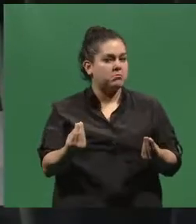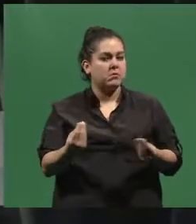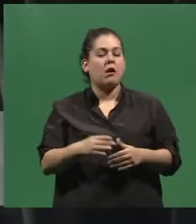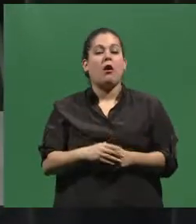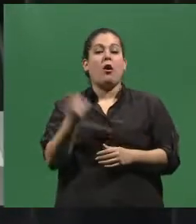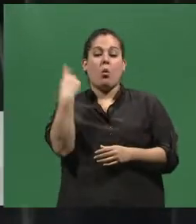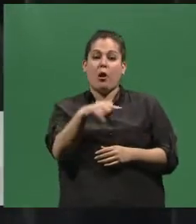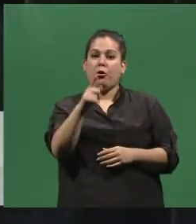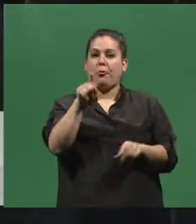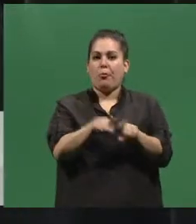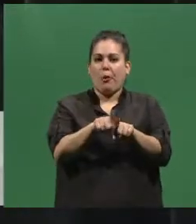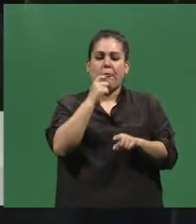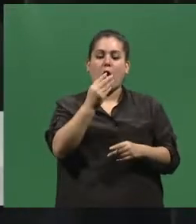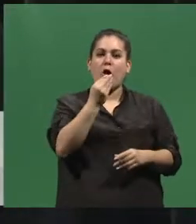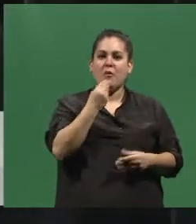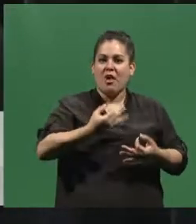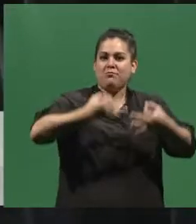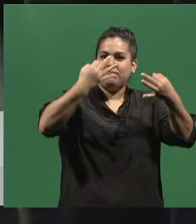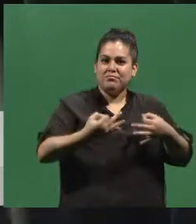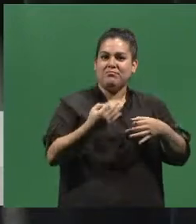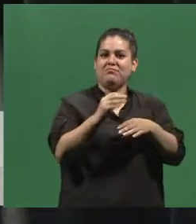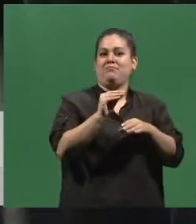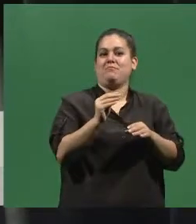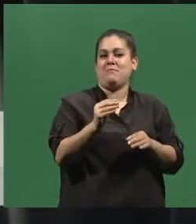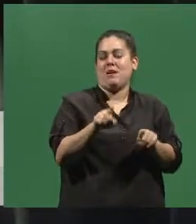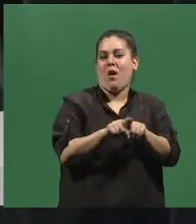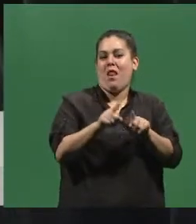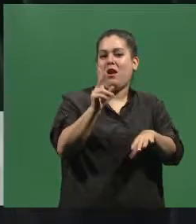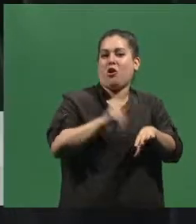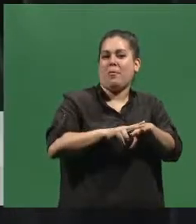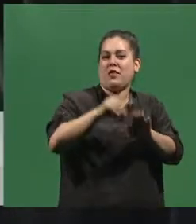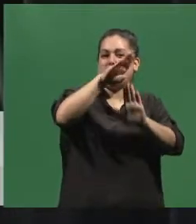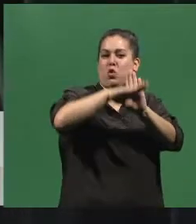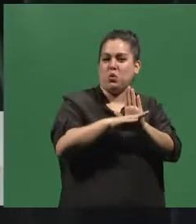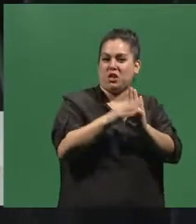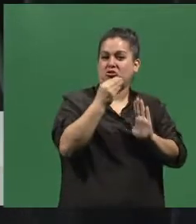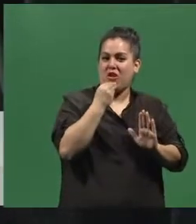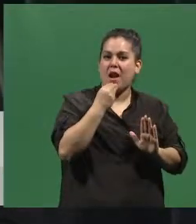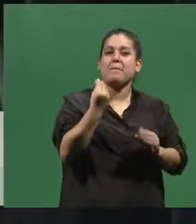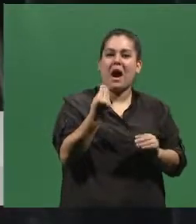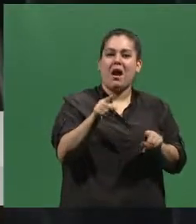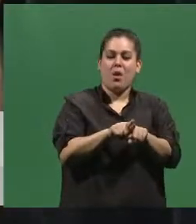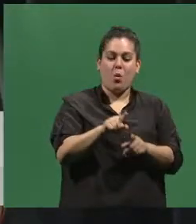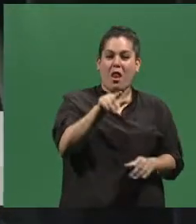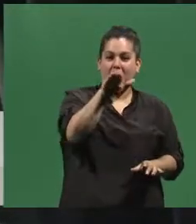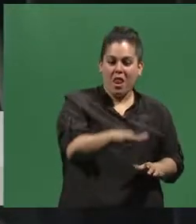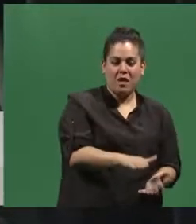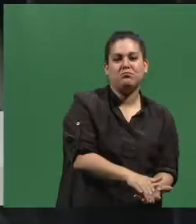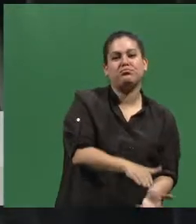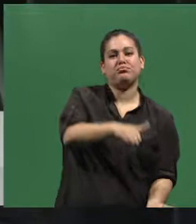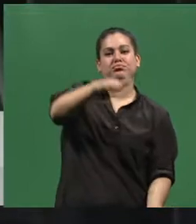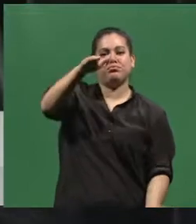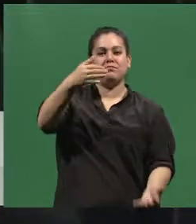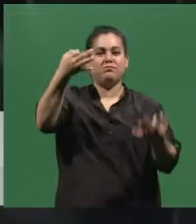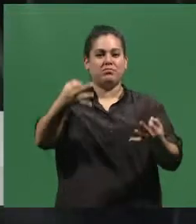que permite cubrir los requerimientos energéticos y las recomendaciones nutricionales como para poder crecer, desarrollarse y vivir